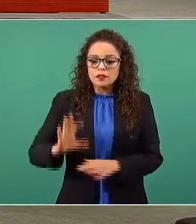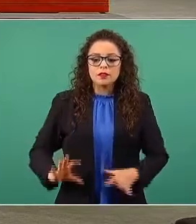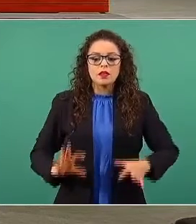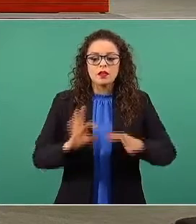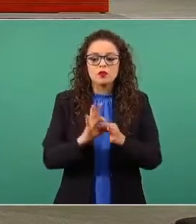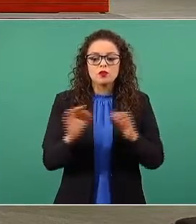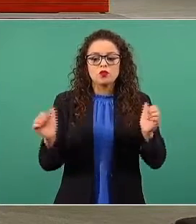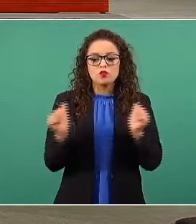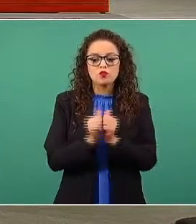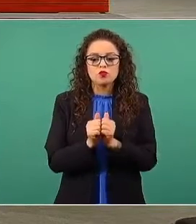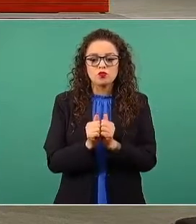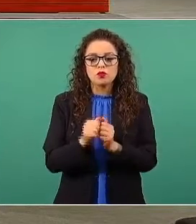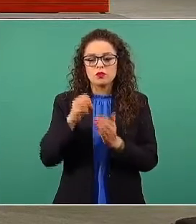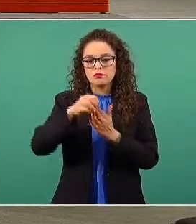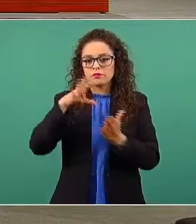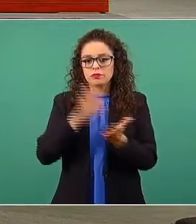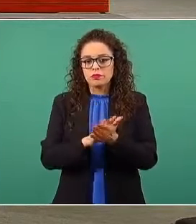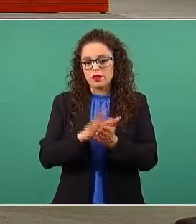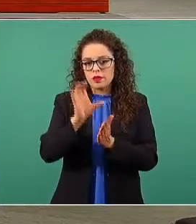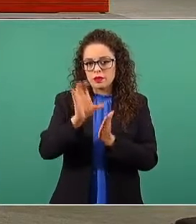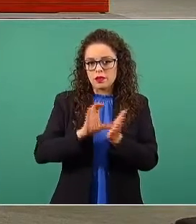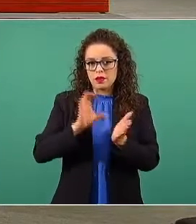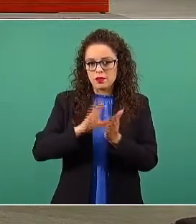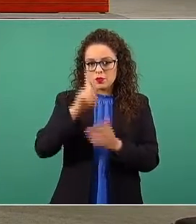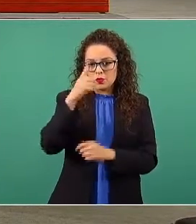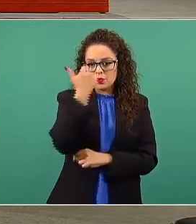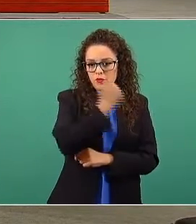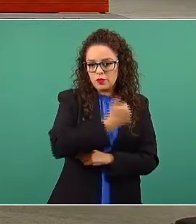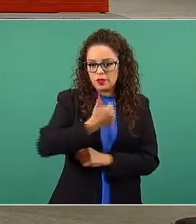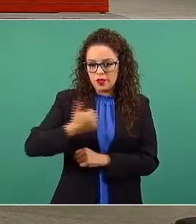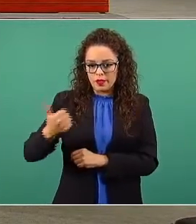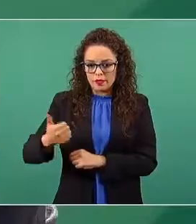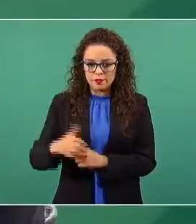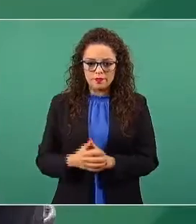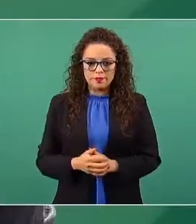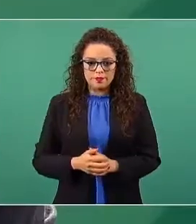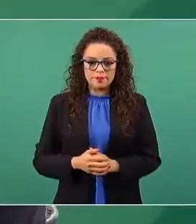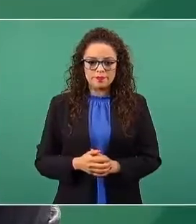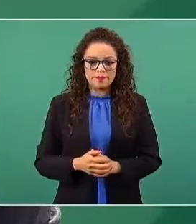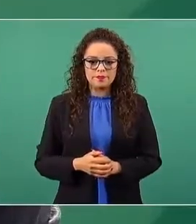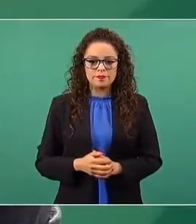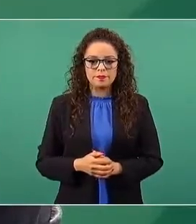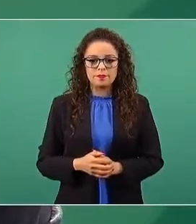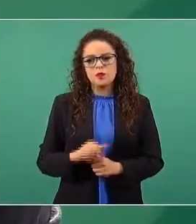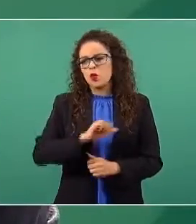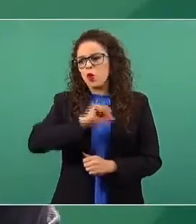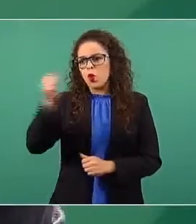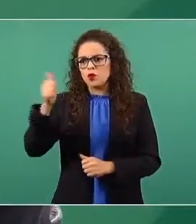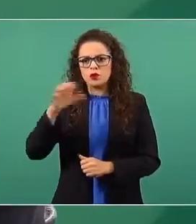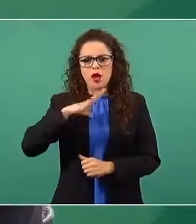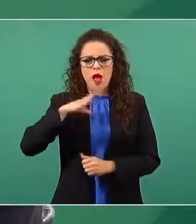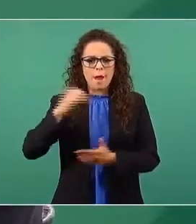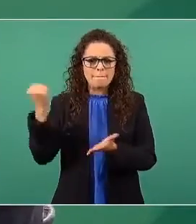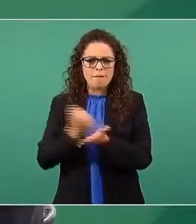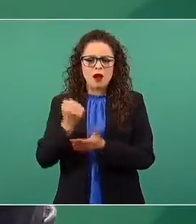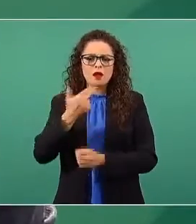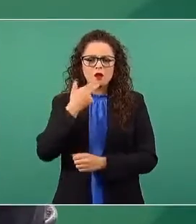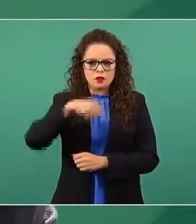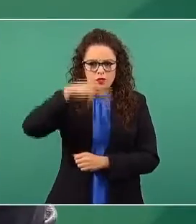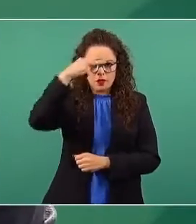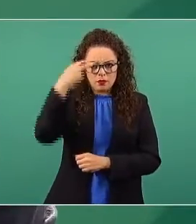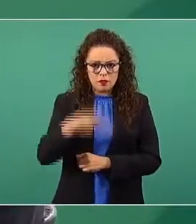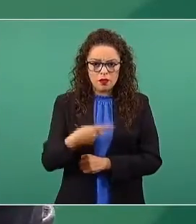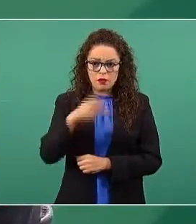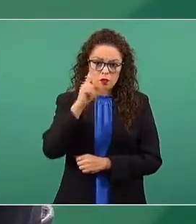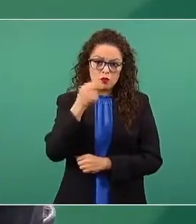acuerdo al calendario de cada una de estas vacunas. Hay otras vacunas que usamos en México y no están en uso en